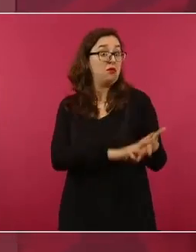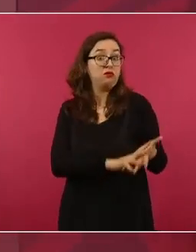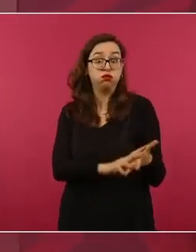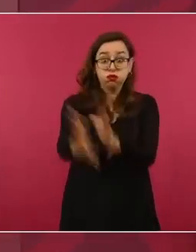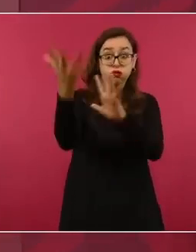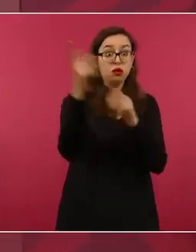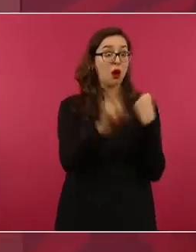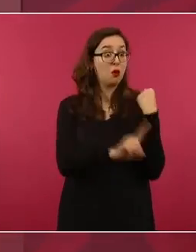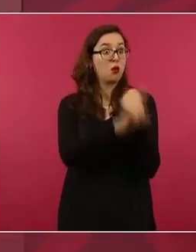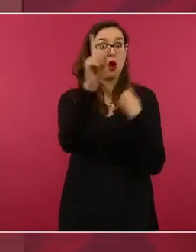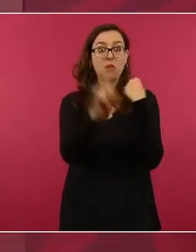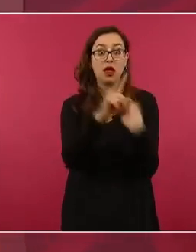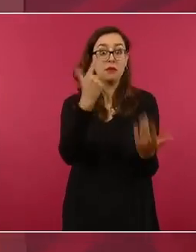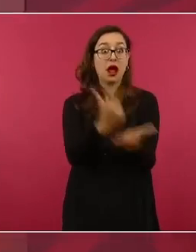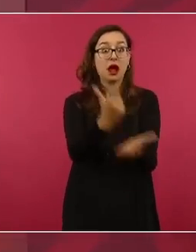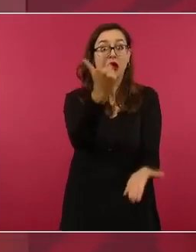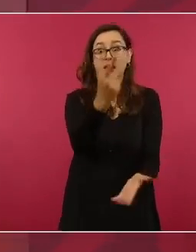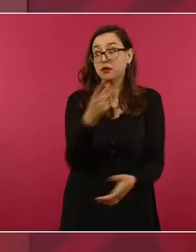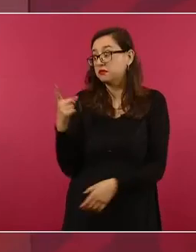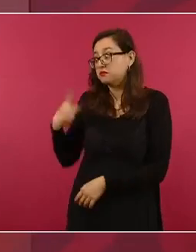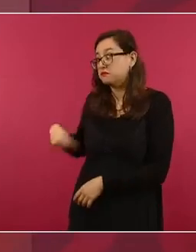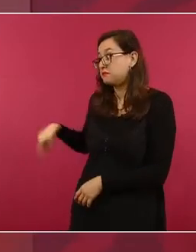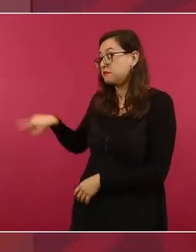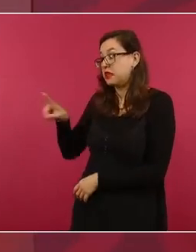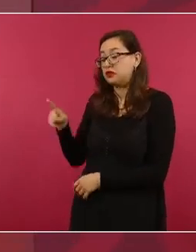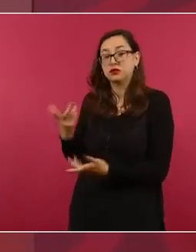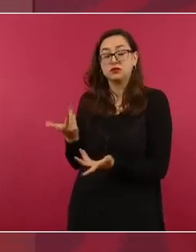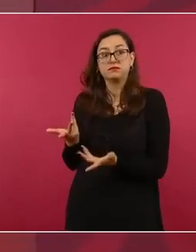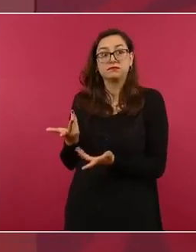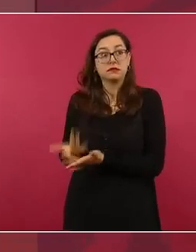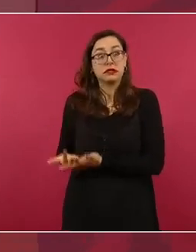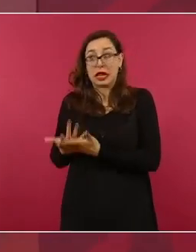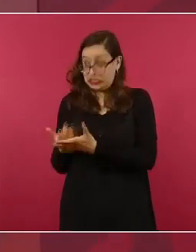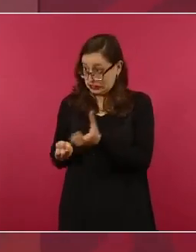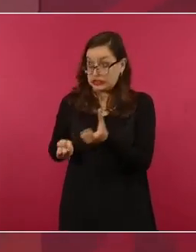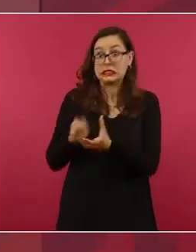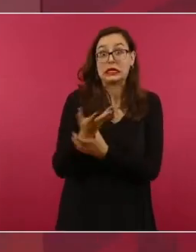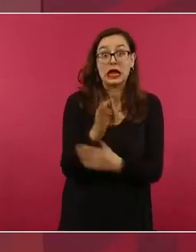Pero sí creo que es un acto irracional